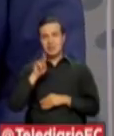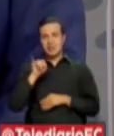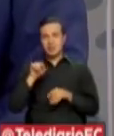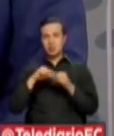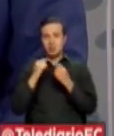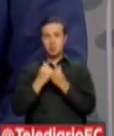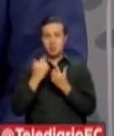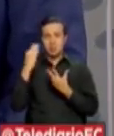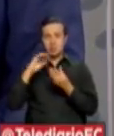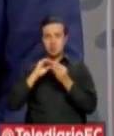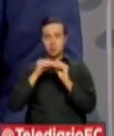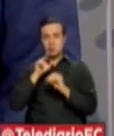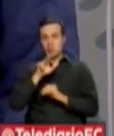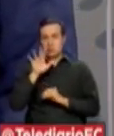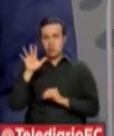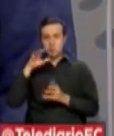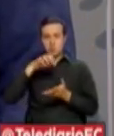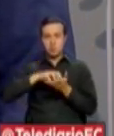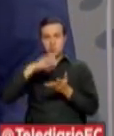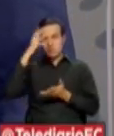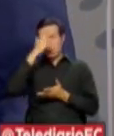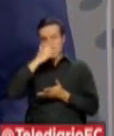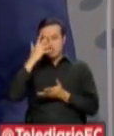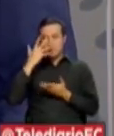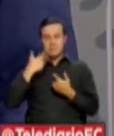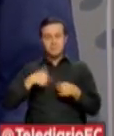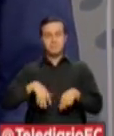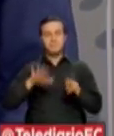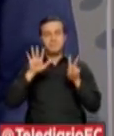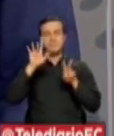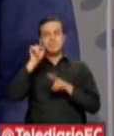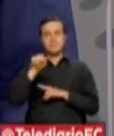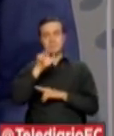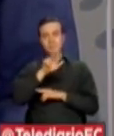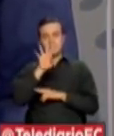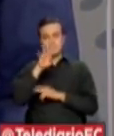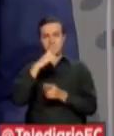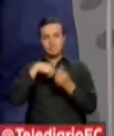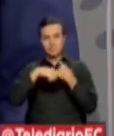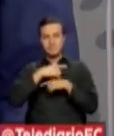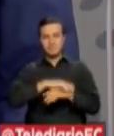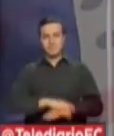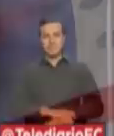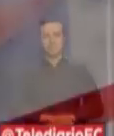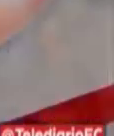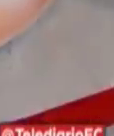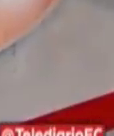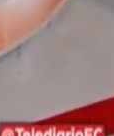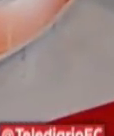país por la provincia de esmeraldas 7 34 minutos ya volver